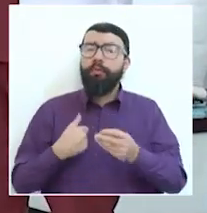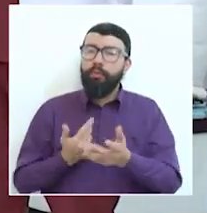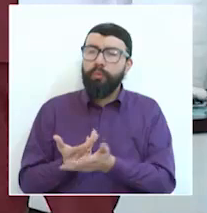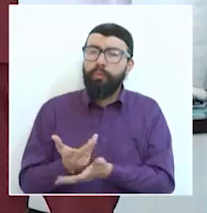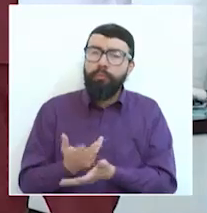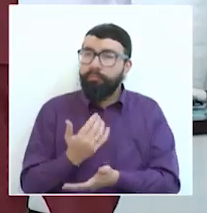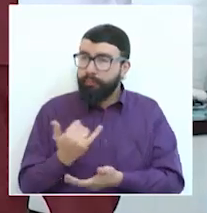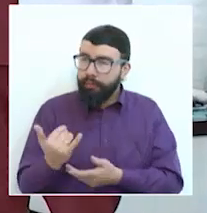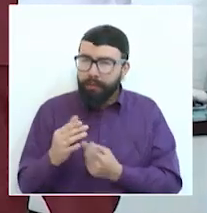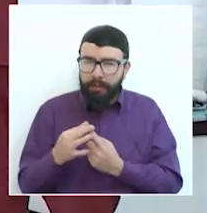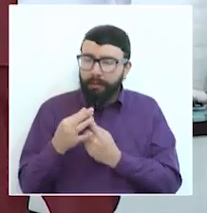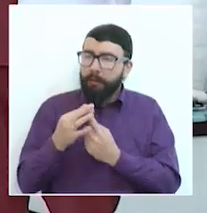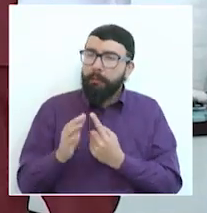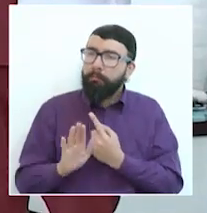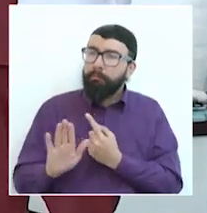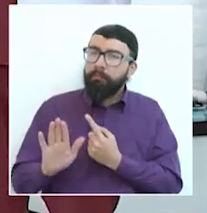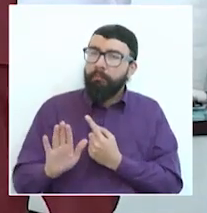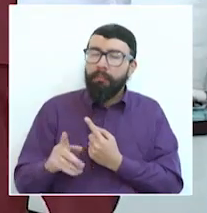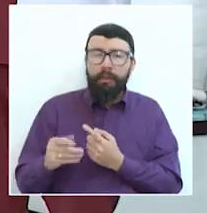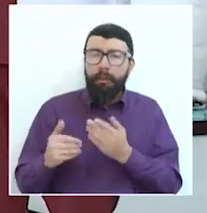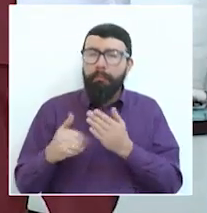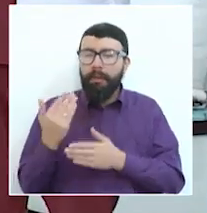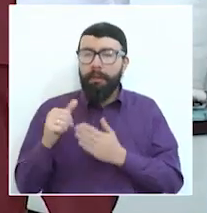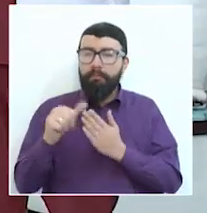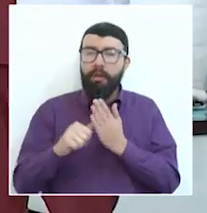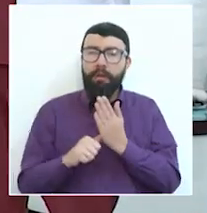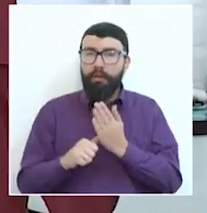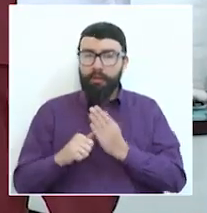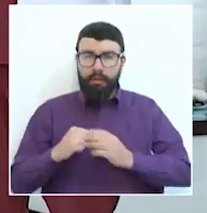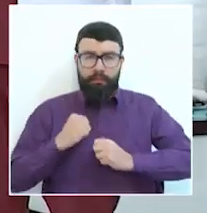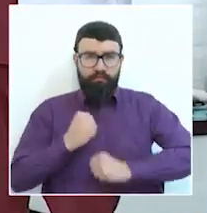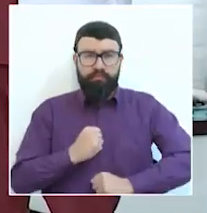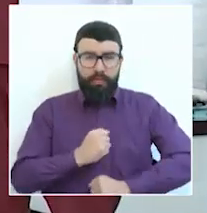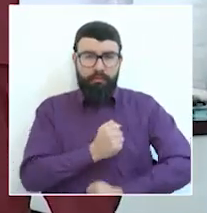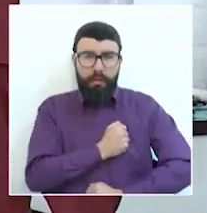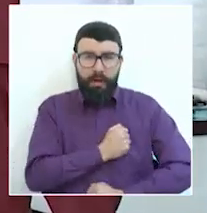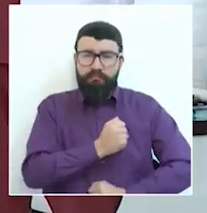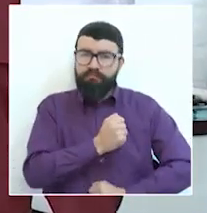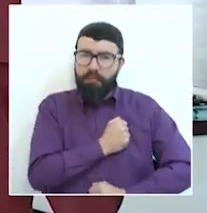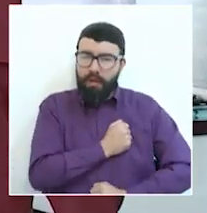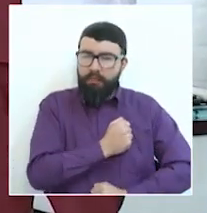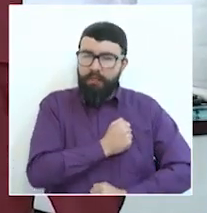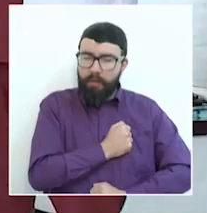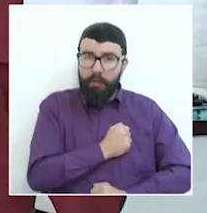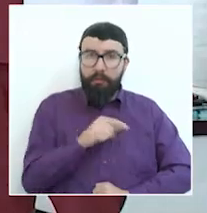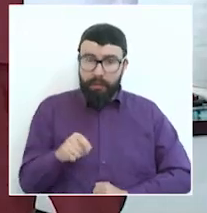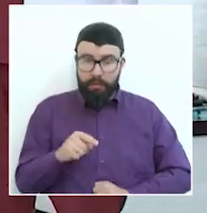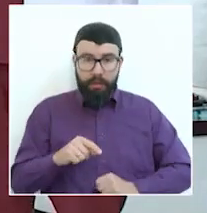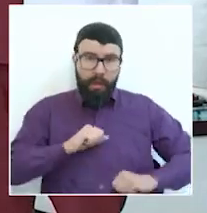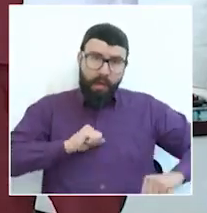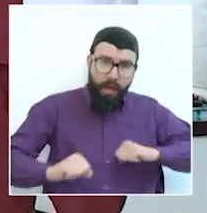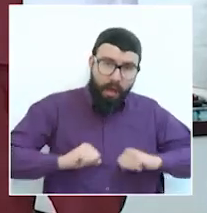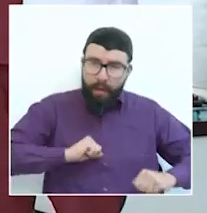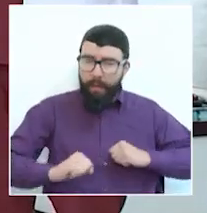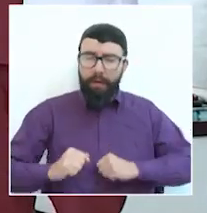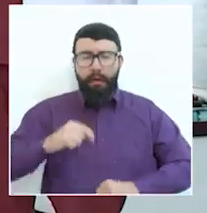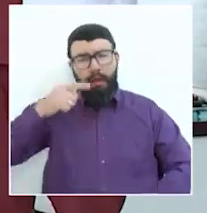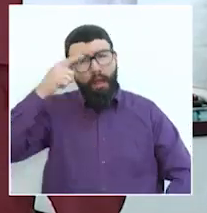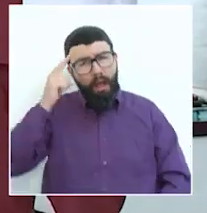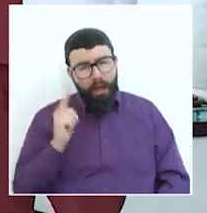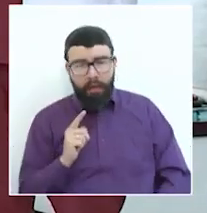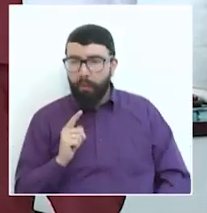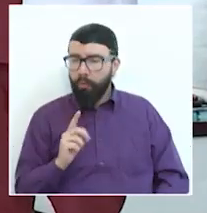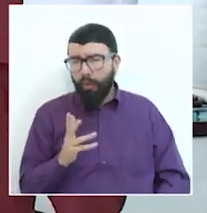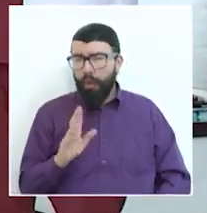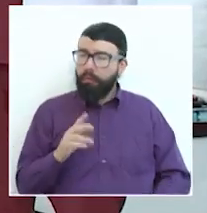ti en especial, empezar un programa cardiovascular en donde los movimientos no sean de alto impacto, es decir, puede ser